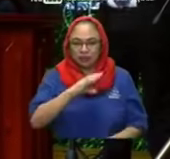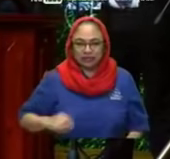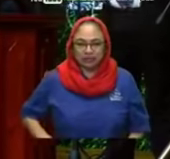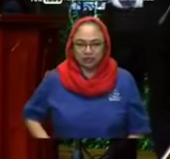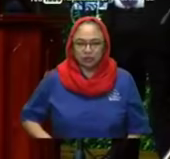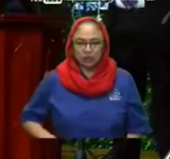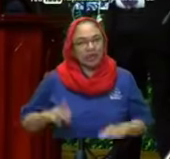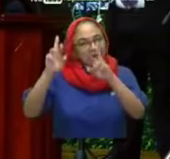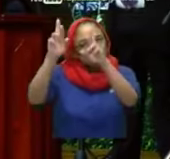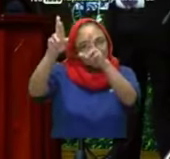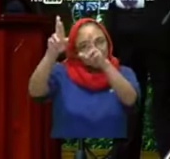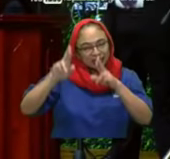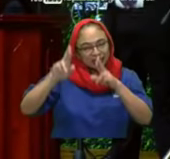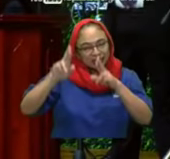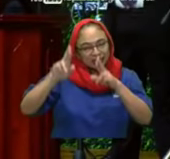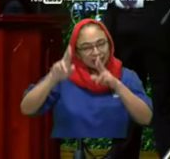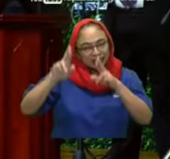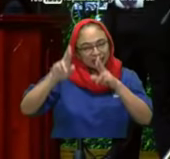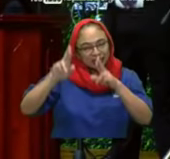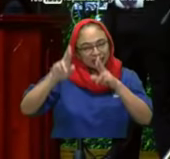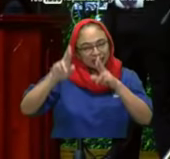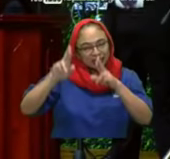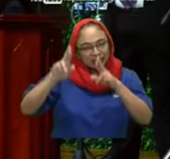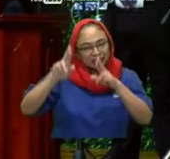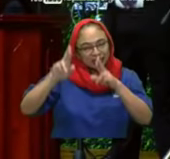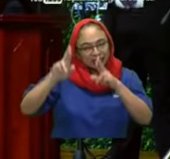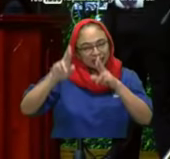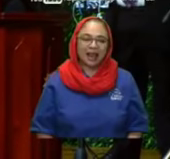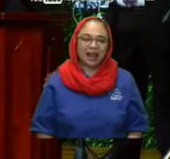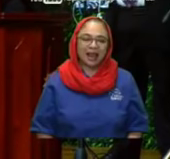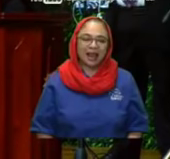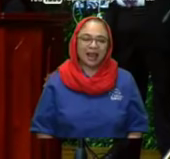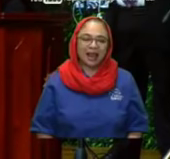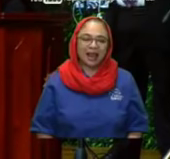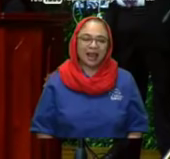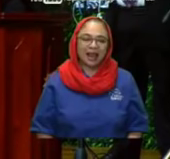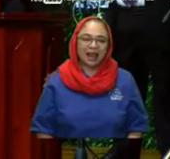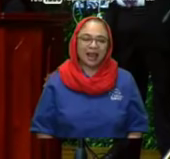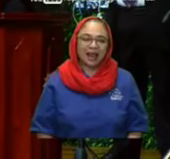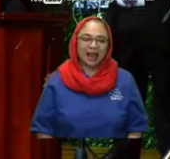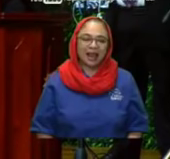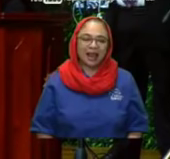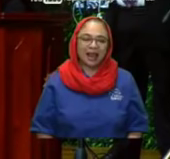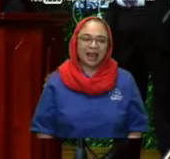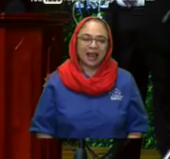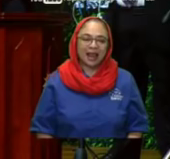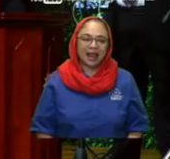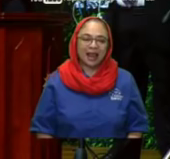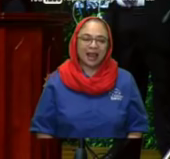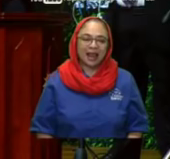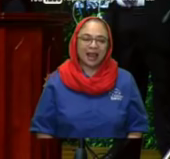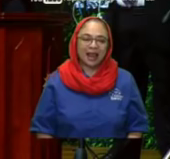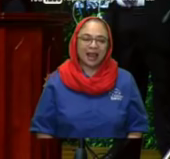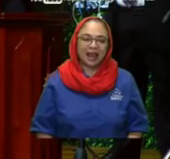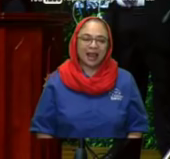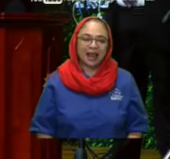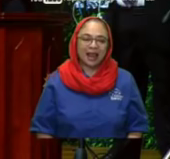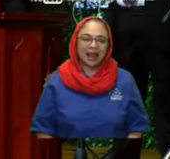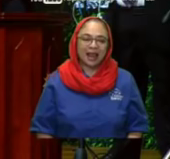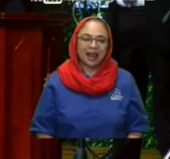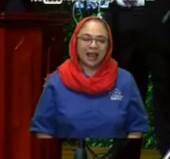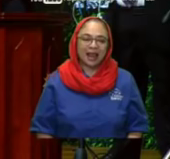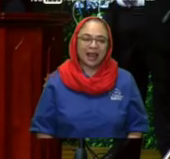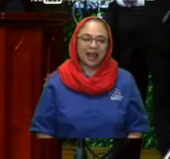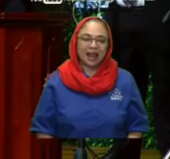de recibir lo que otros no han recibido. ¿Alguien más? ¿Alguien más? Presúdese